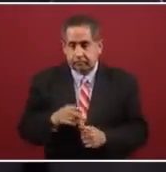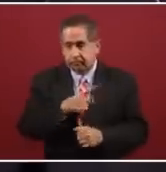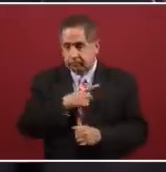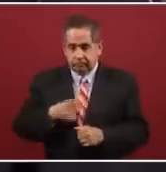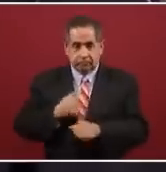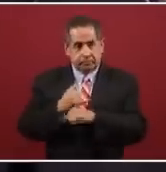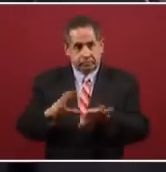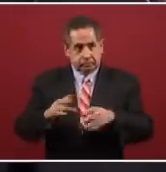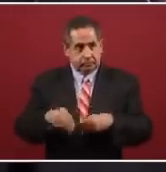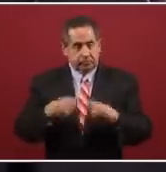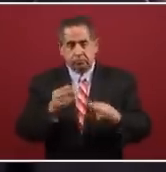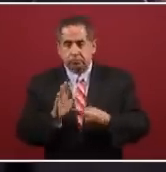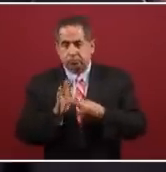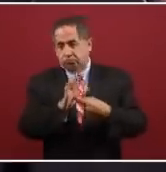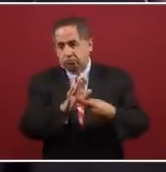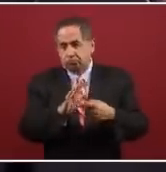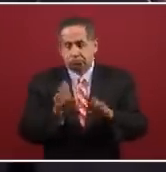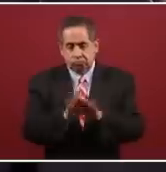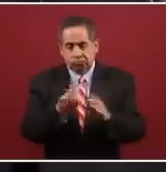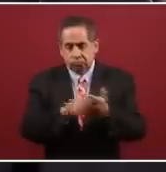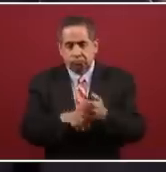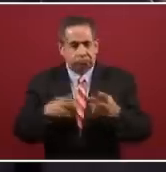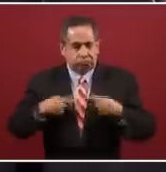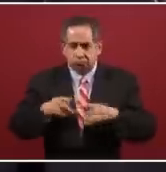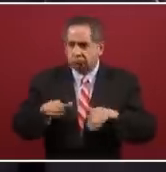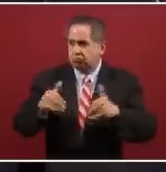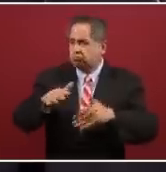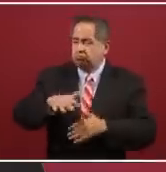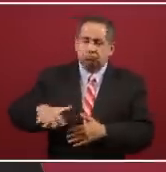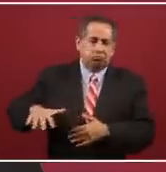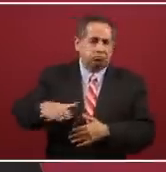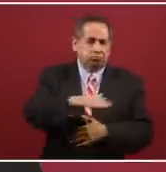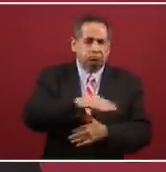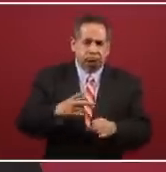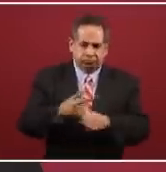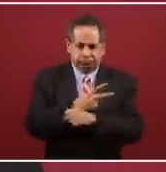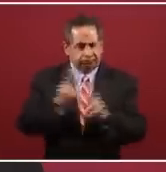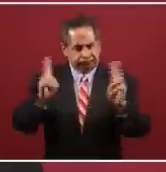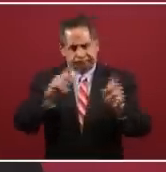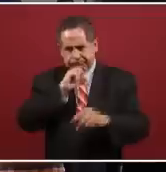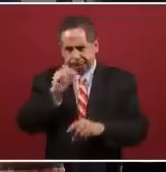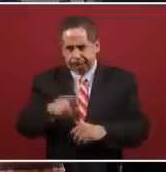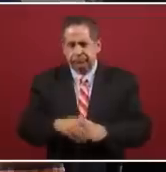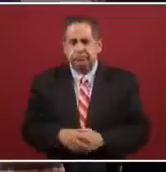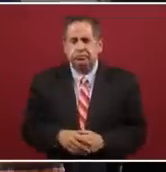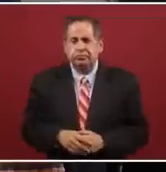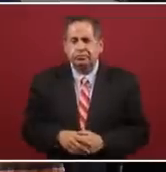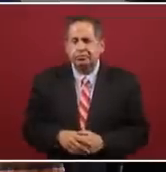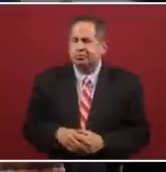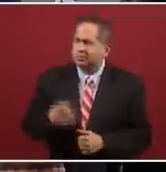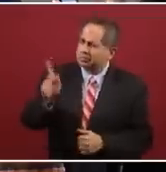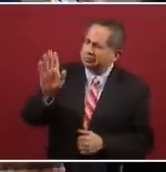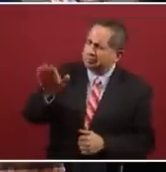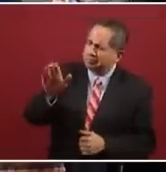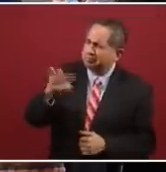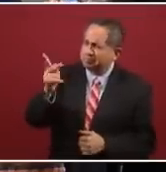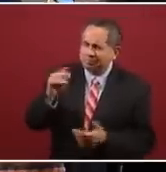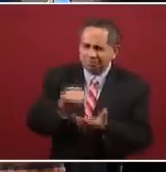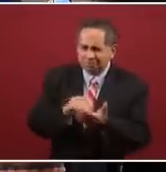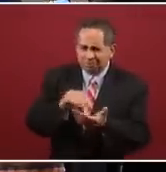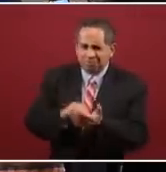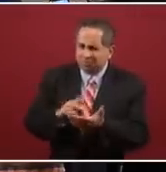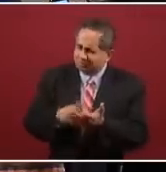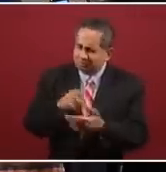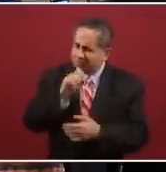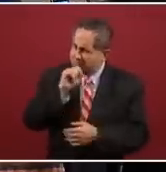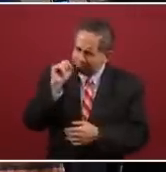información a los ciudadanos sobre este tema. Señor, sin embargo, sí ha habido, insisto,